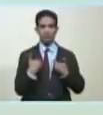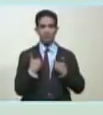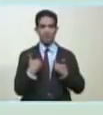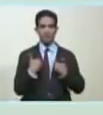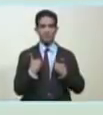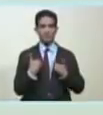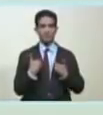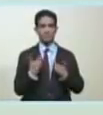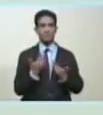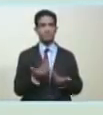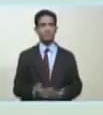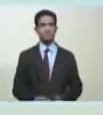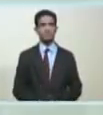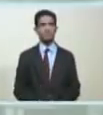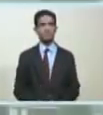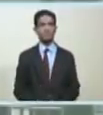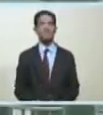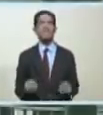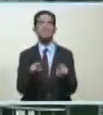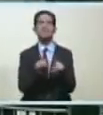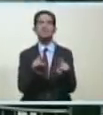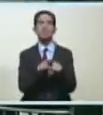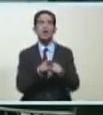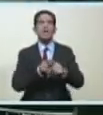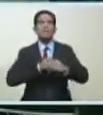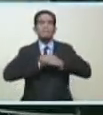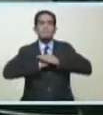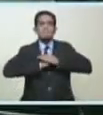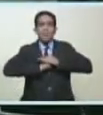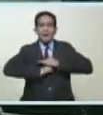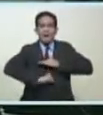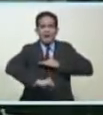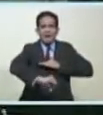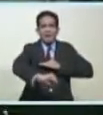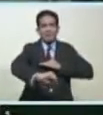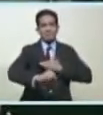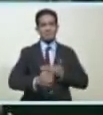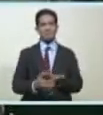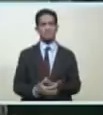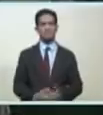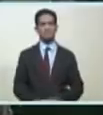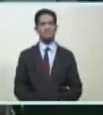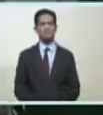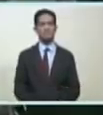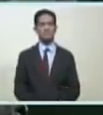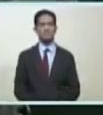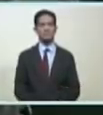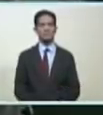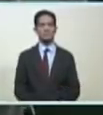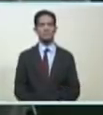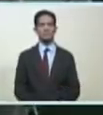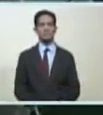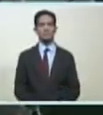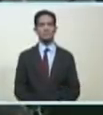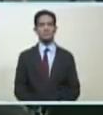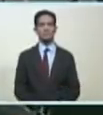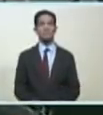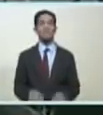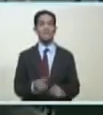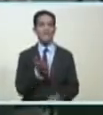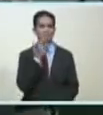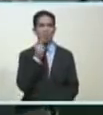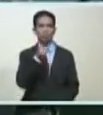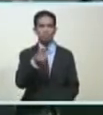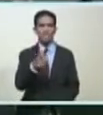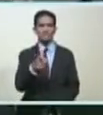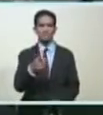Para utilizar un término muy en boga, en vida, en filas castrense. Parir, pues. Te me pare y